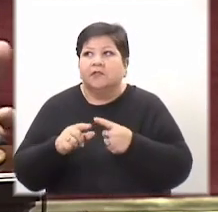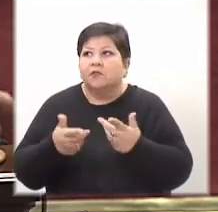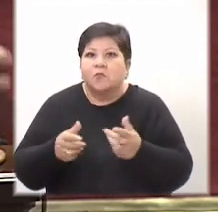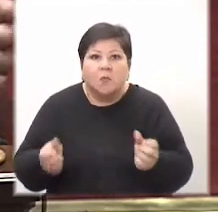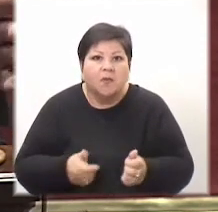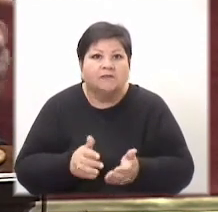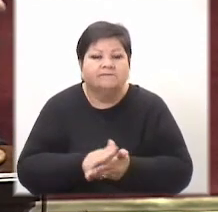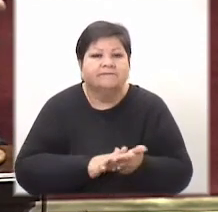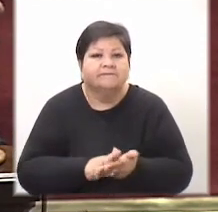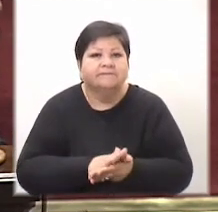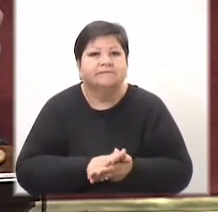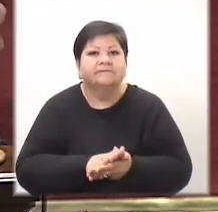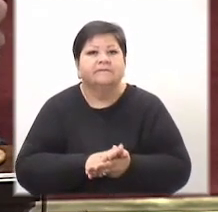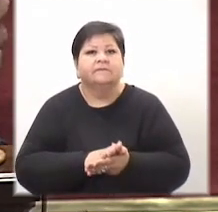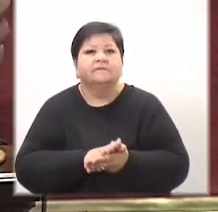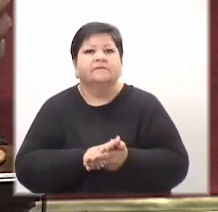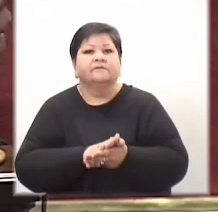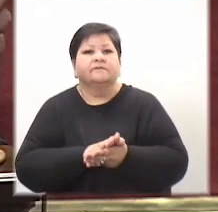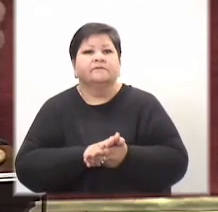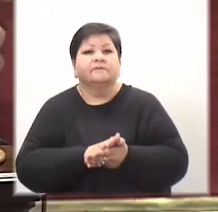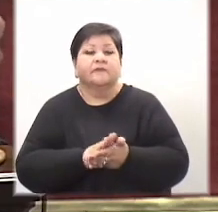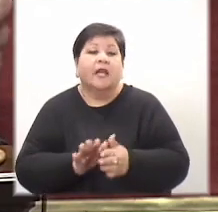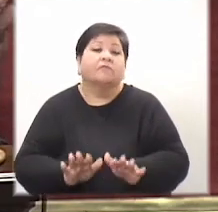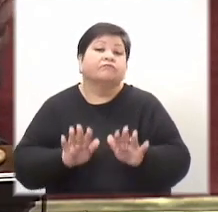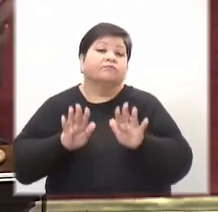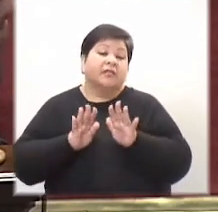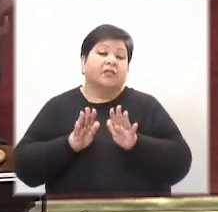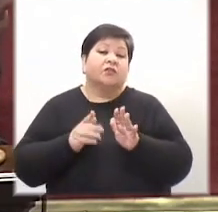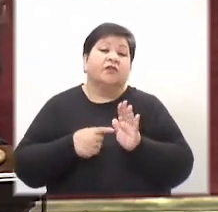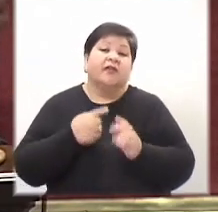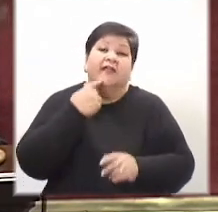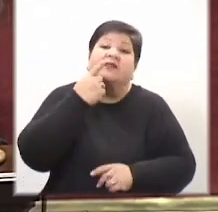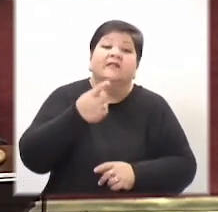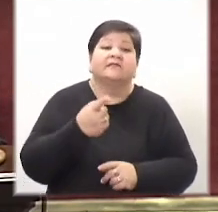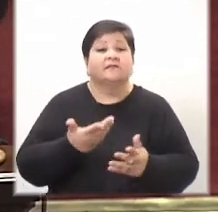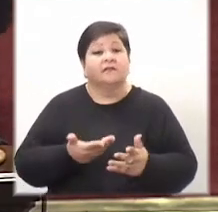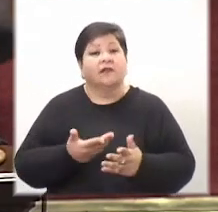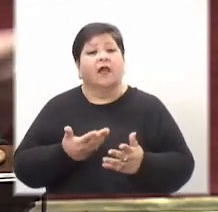alguno, pese a autodenominarse como una oposición